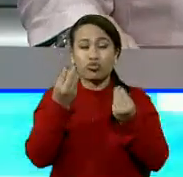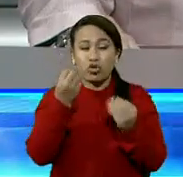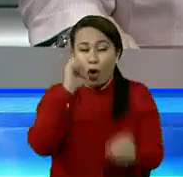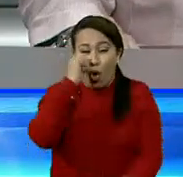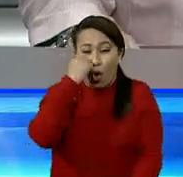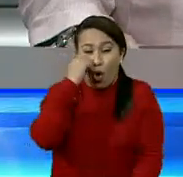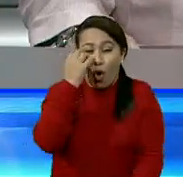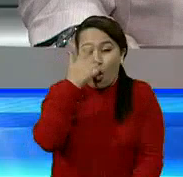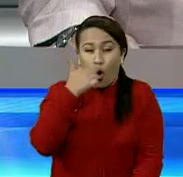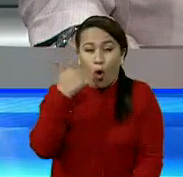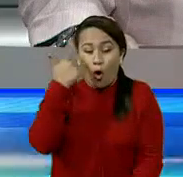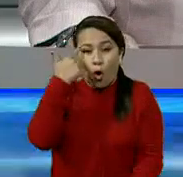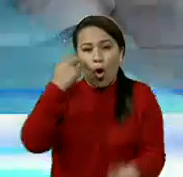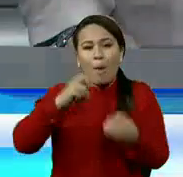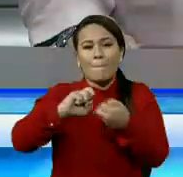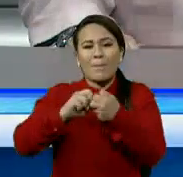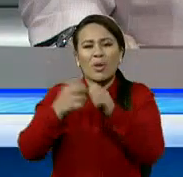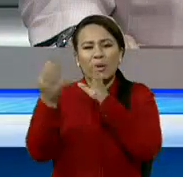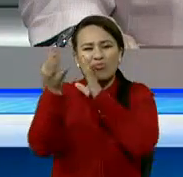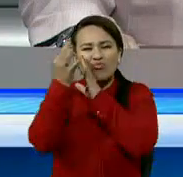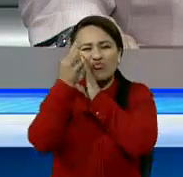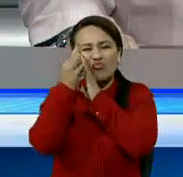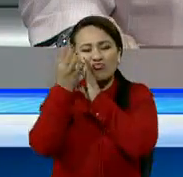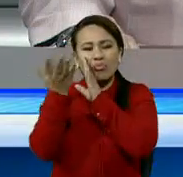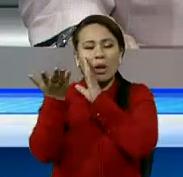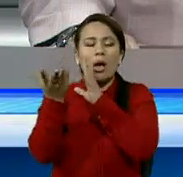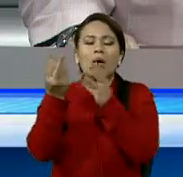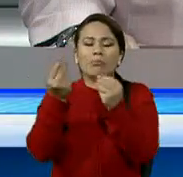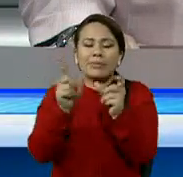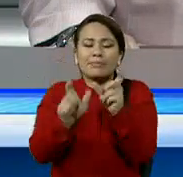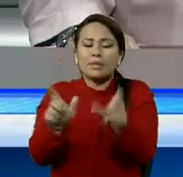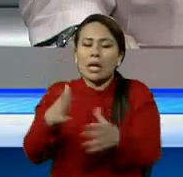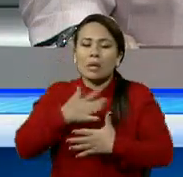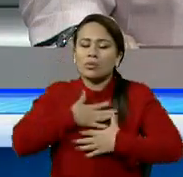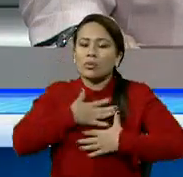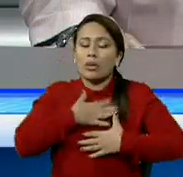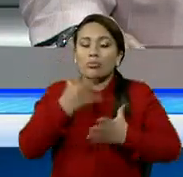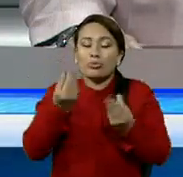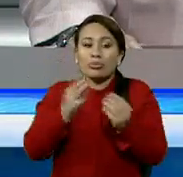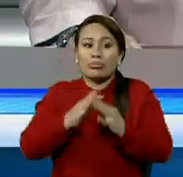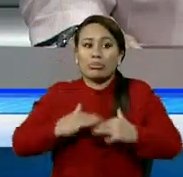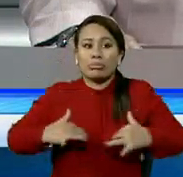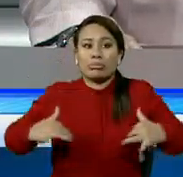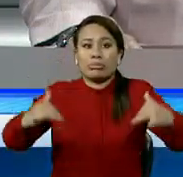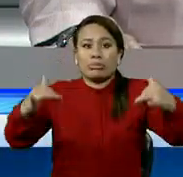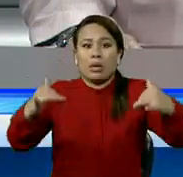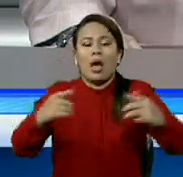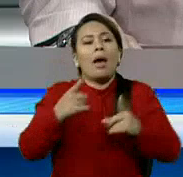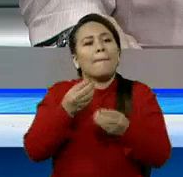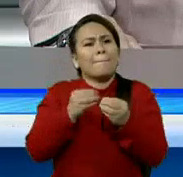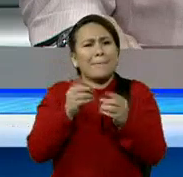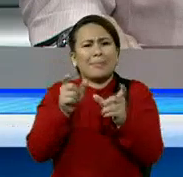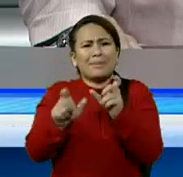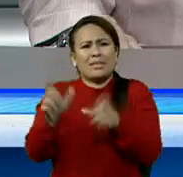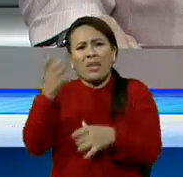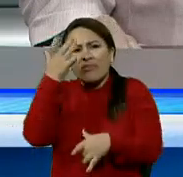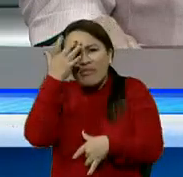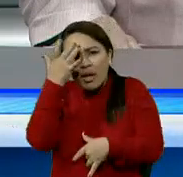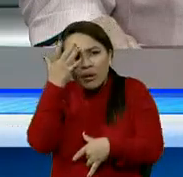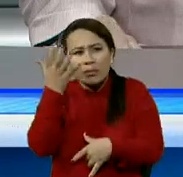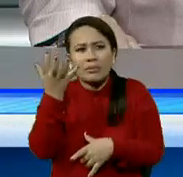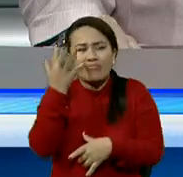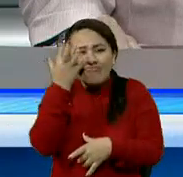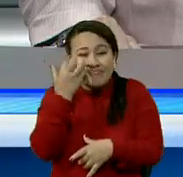esta situación que ha causado ya conmoción en cierto sector y bueno, y muchos pacientes. Tiene que ver